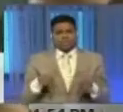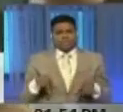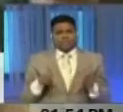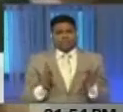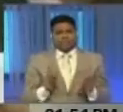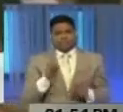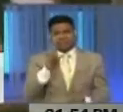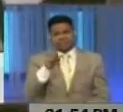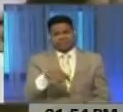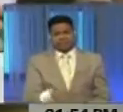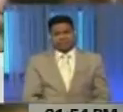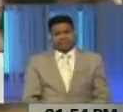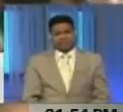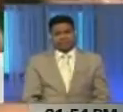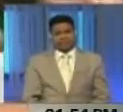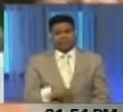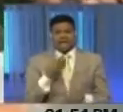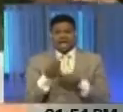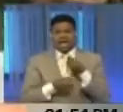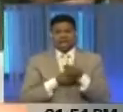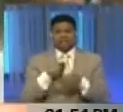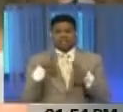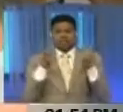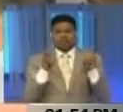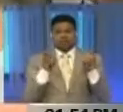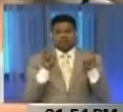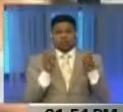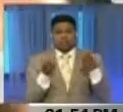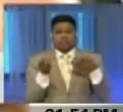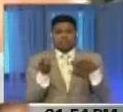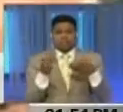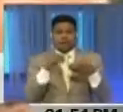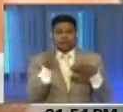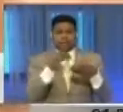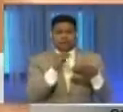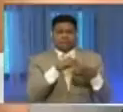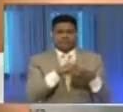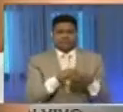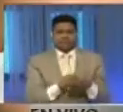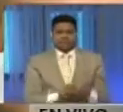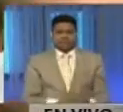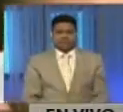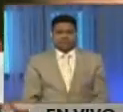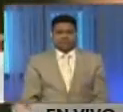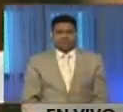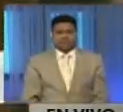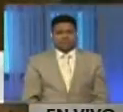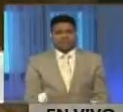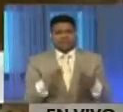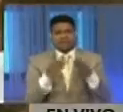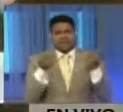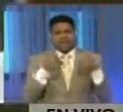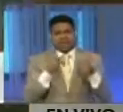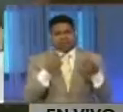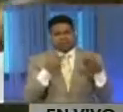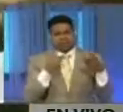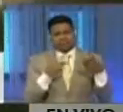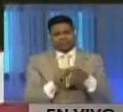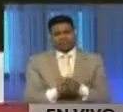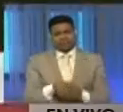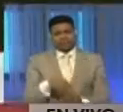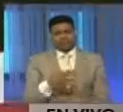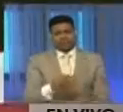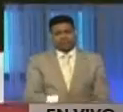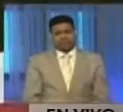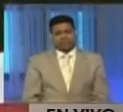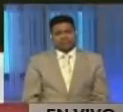también generar nuevas fuentes e ingresos de divisas para Venezuela ante esta coyuntura económica.